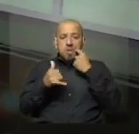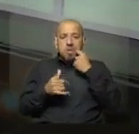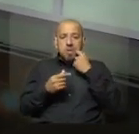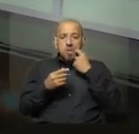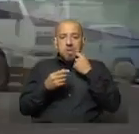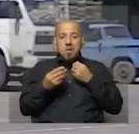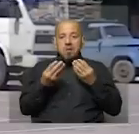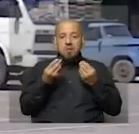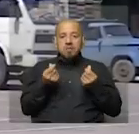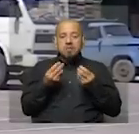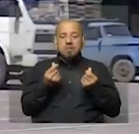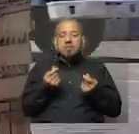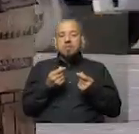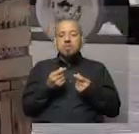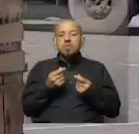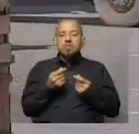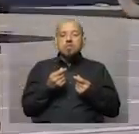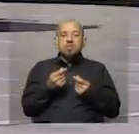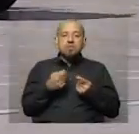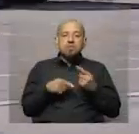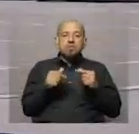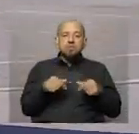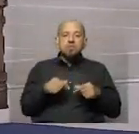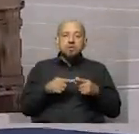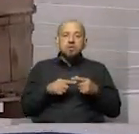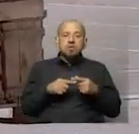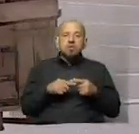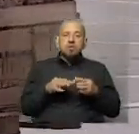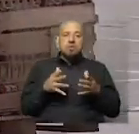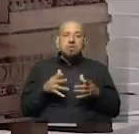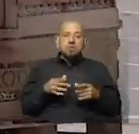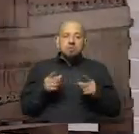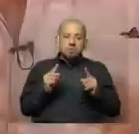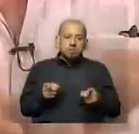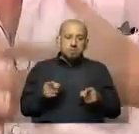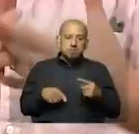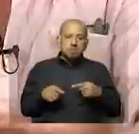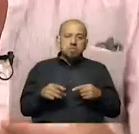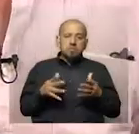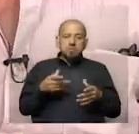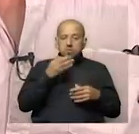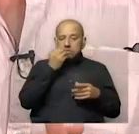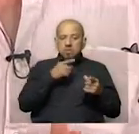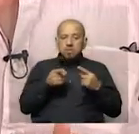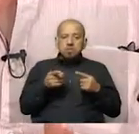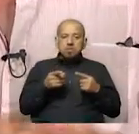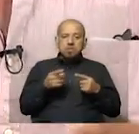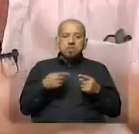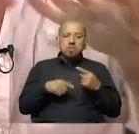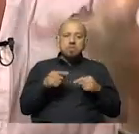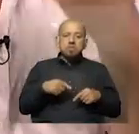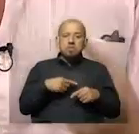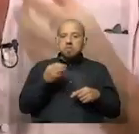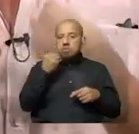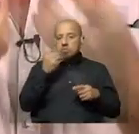Las frutas, claro, están muy ricas de comer este año. O sea que, bueno, por lo menos también es un incentivo para mejorar lo que es el consumo,